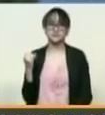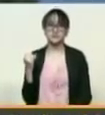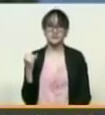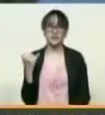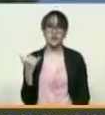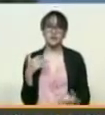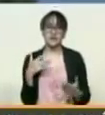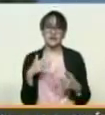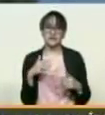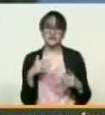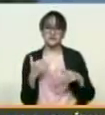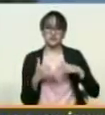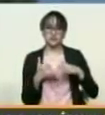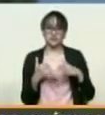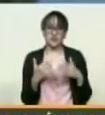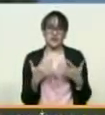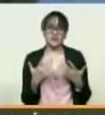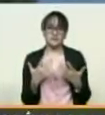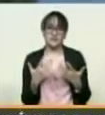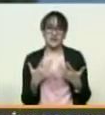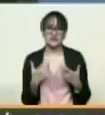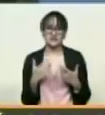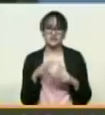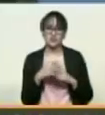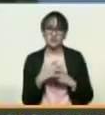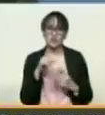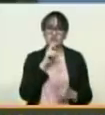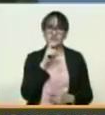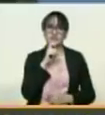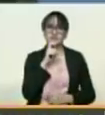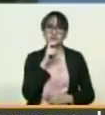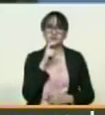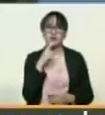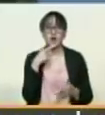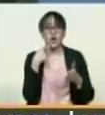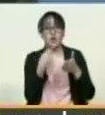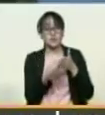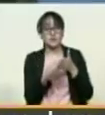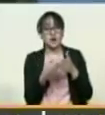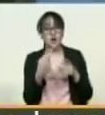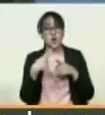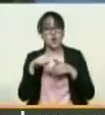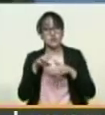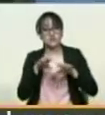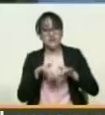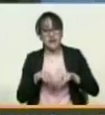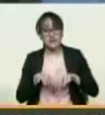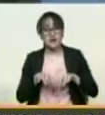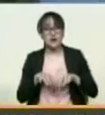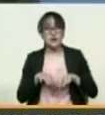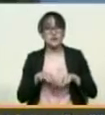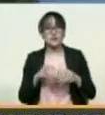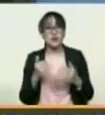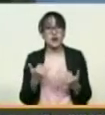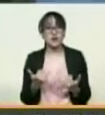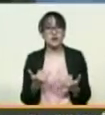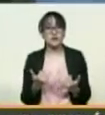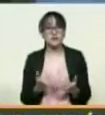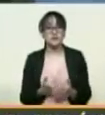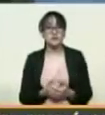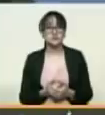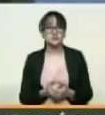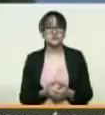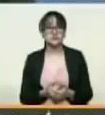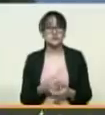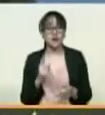traba institucional o burocrática. Ya para el nombramiento de otros secretarios generales pasamos por algunos de